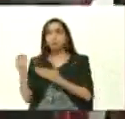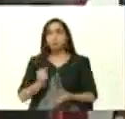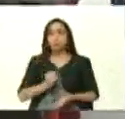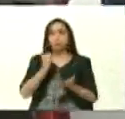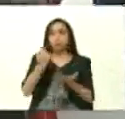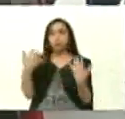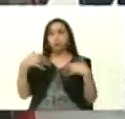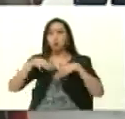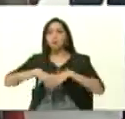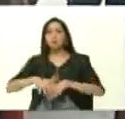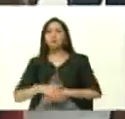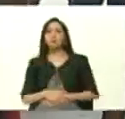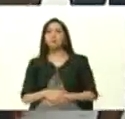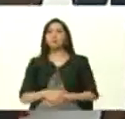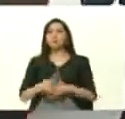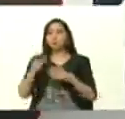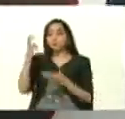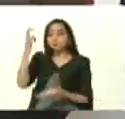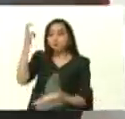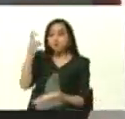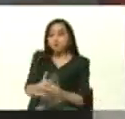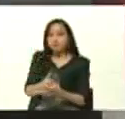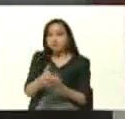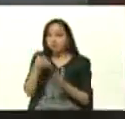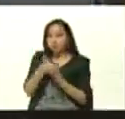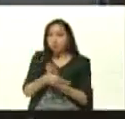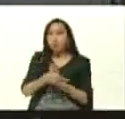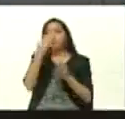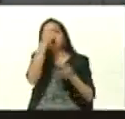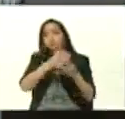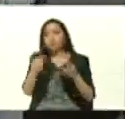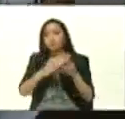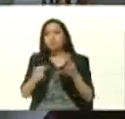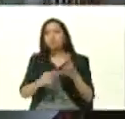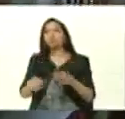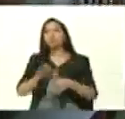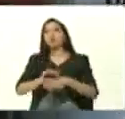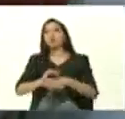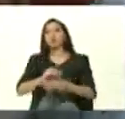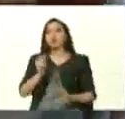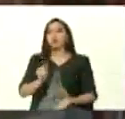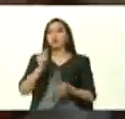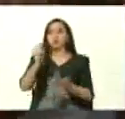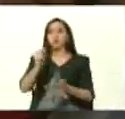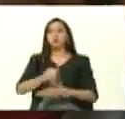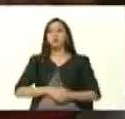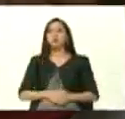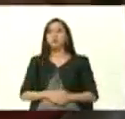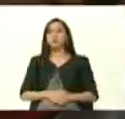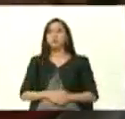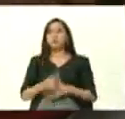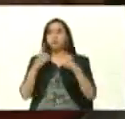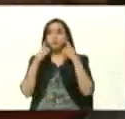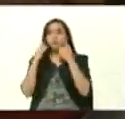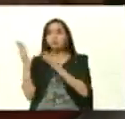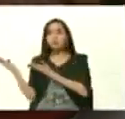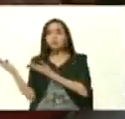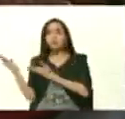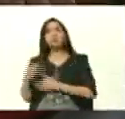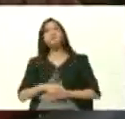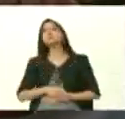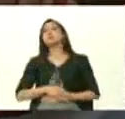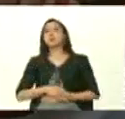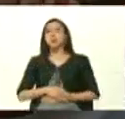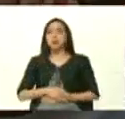que enfoquen bien todo lo que tiene que ver con la proteína, porque hoy estamos concentrados en el